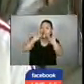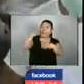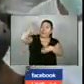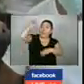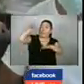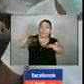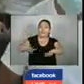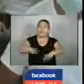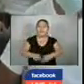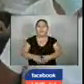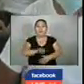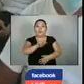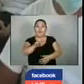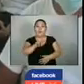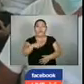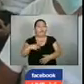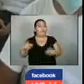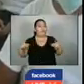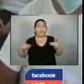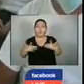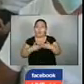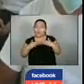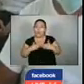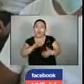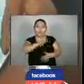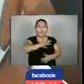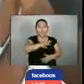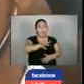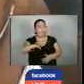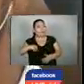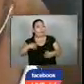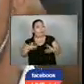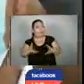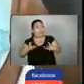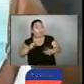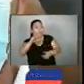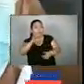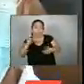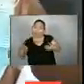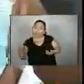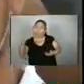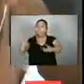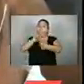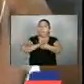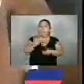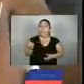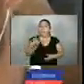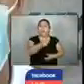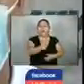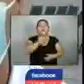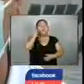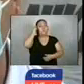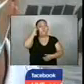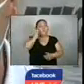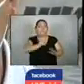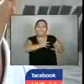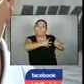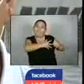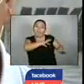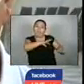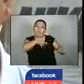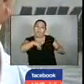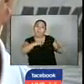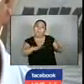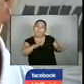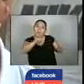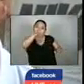con Dios. Los deseos de superarse y sacar adelante a sus familias es lo que une a estos dos salvadoreños que decidieron dejarlo todo para viajar